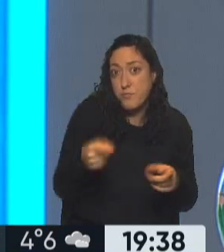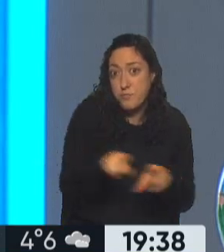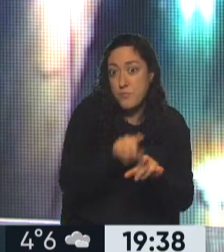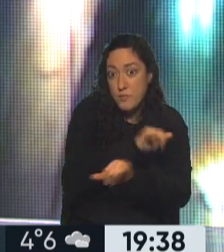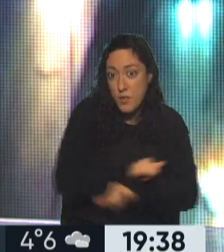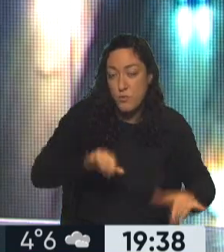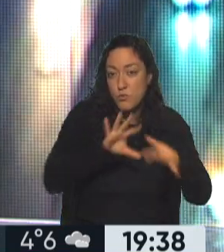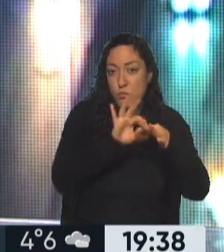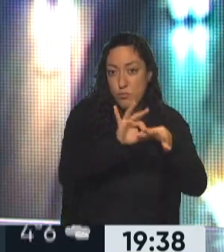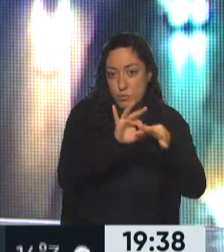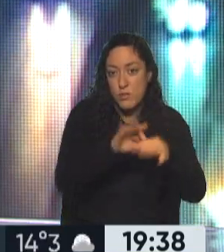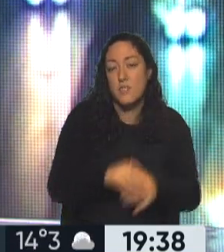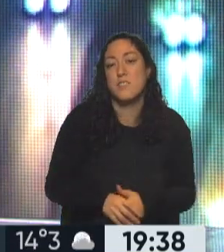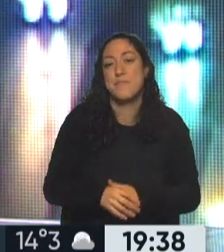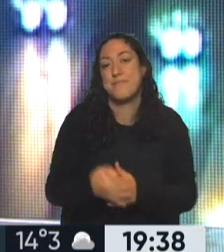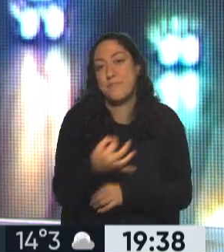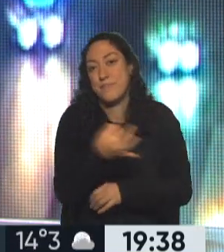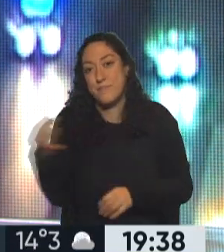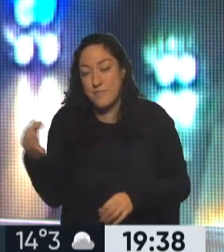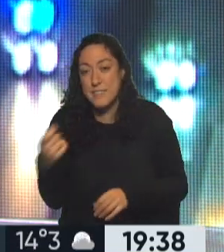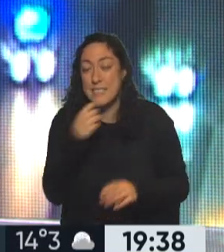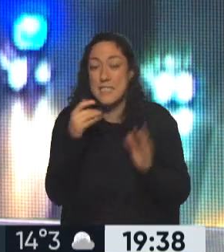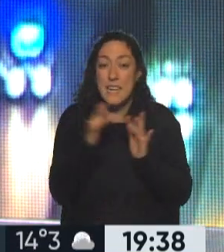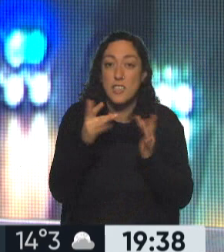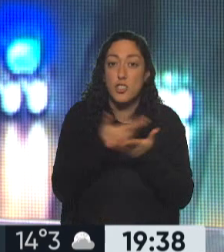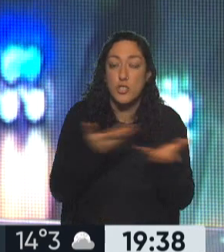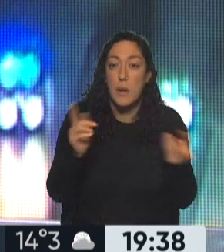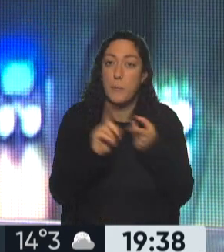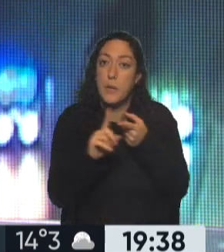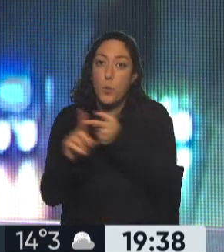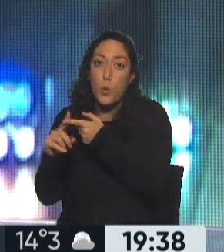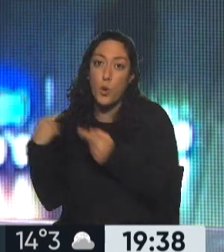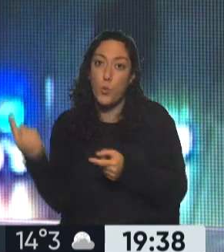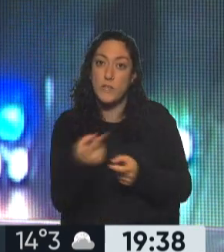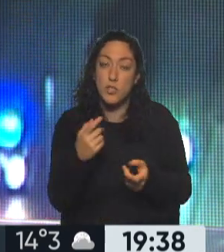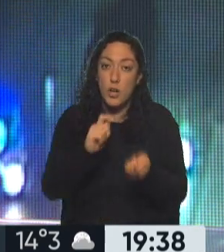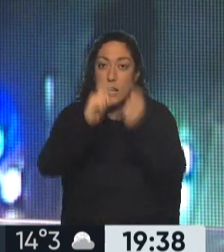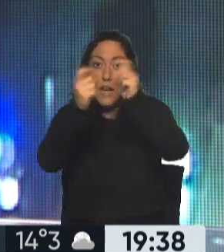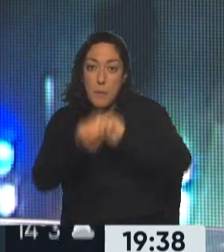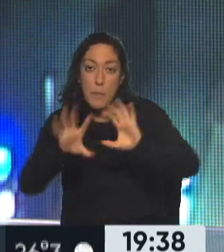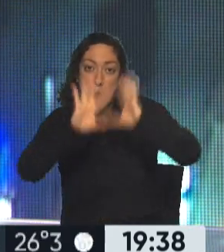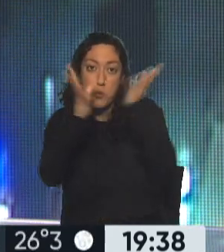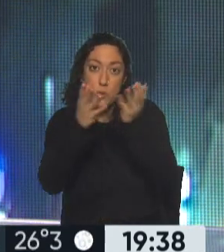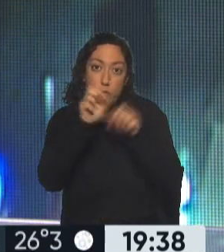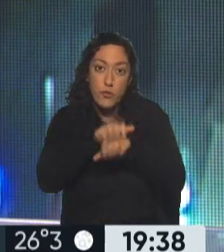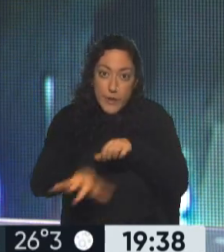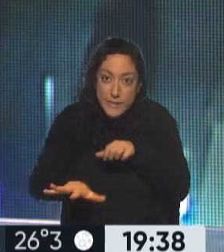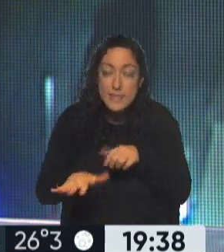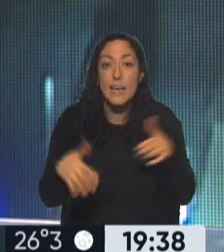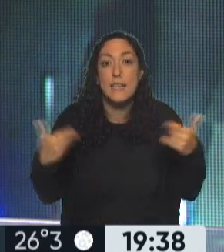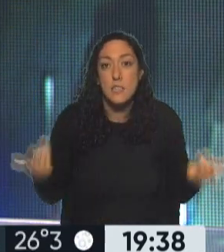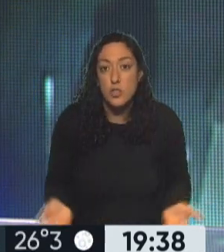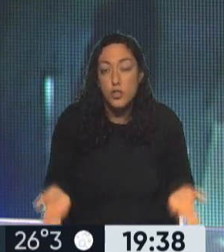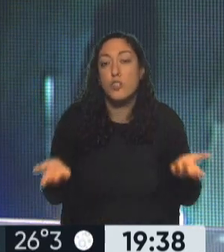digo, efectivamente, si las redes trastocan cómo nos vinculamos entre nosotros Claro. y con lo que pasa en el mundo, efectivamente eso va también a